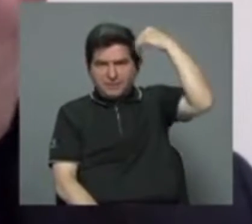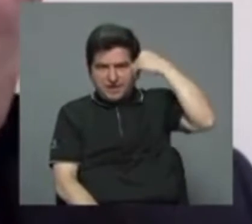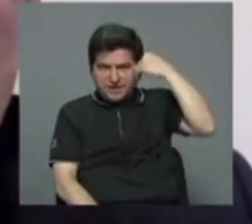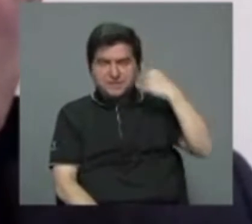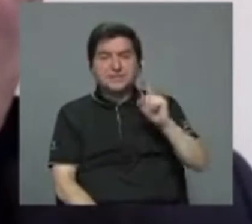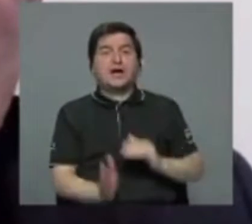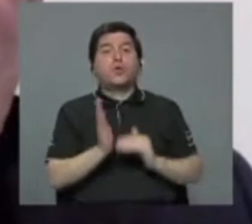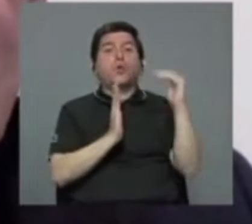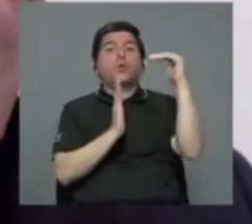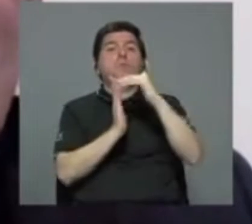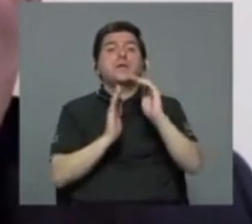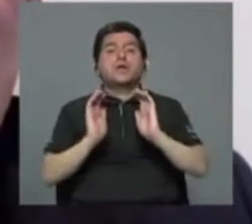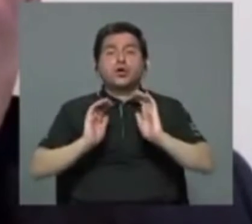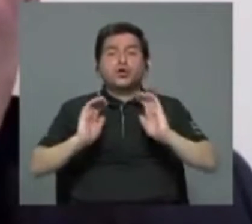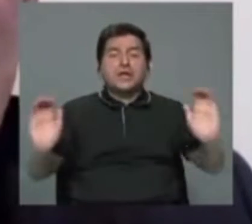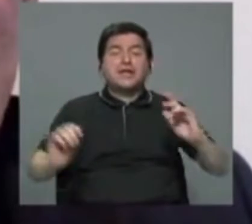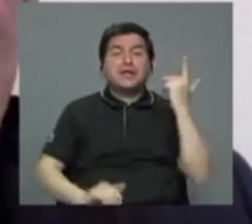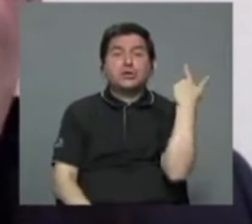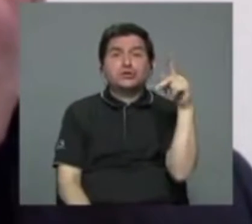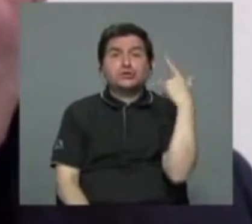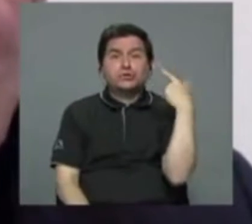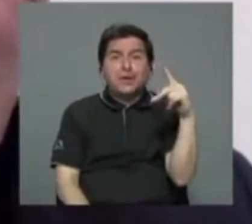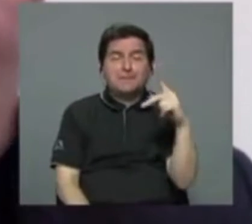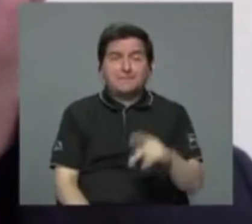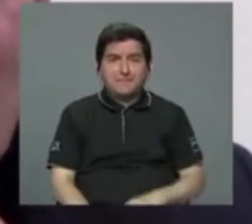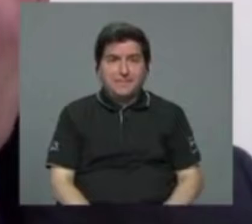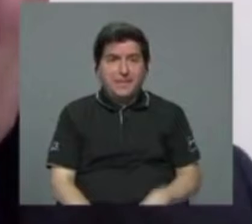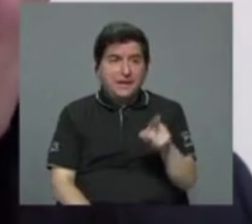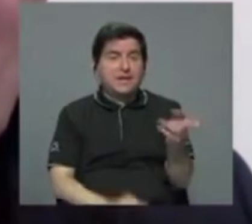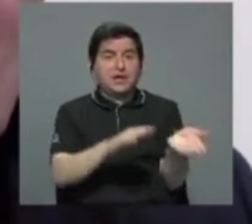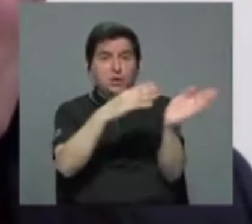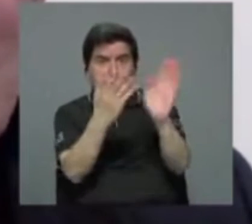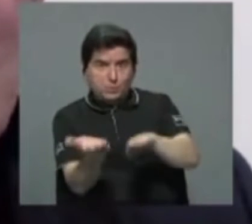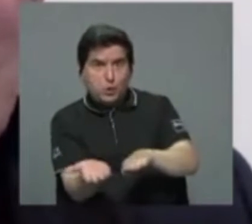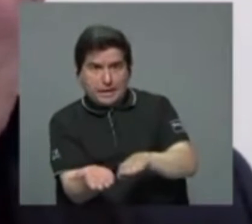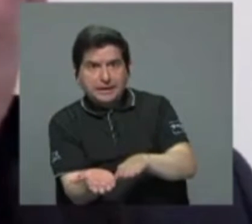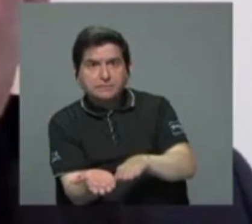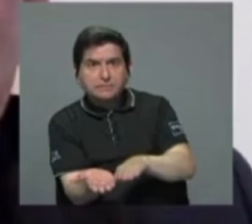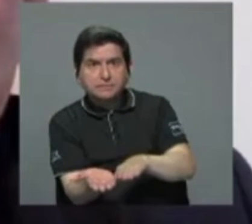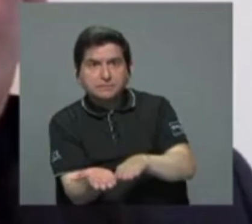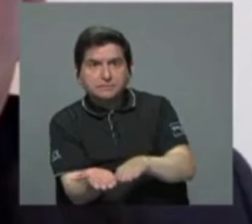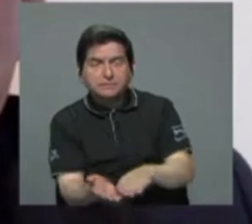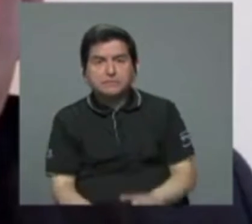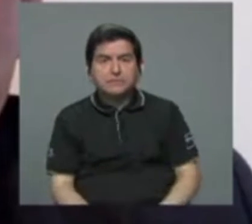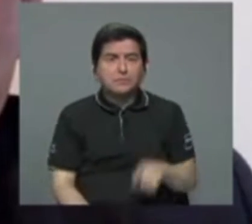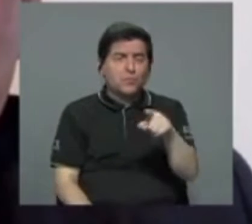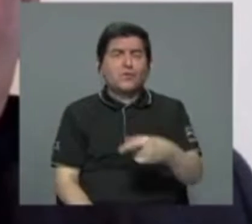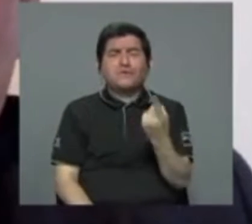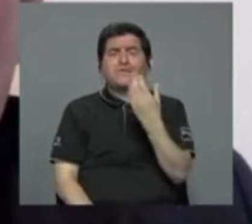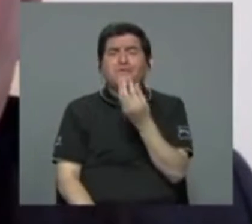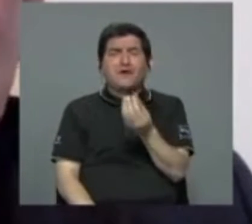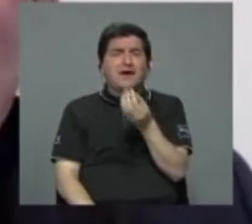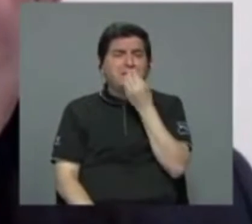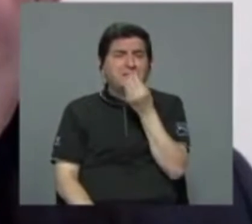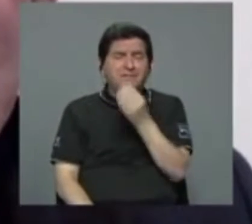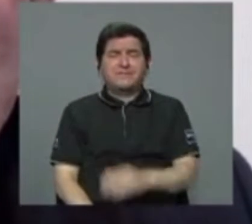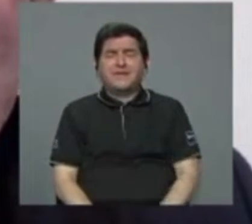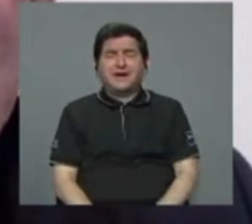de niños en riesgo de muerte, Sí. por inanición, por